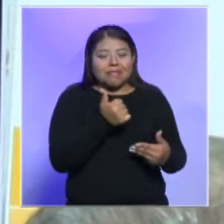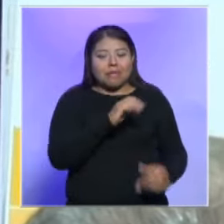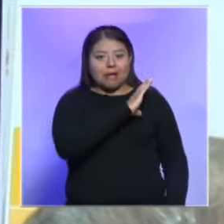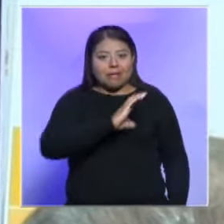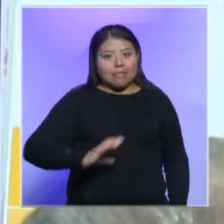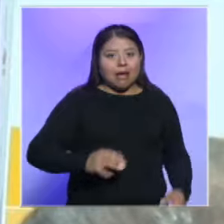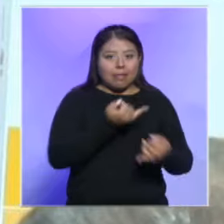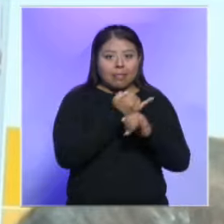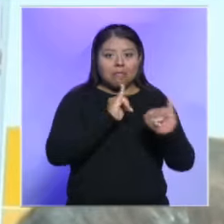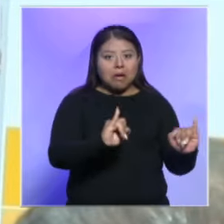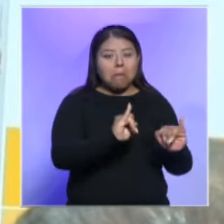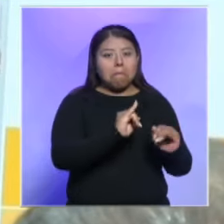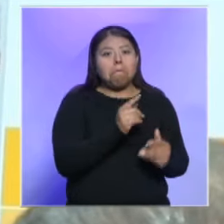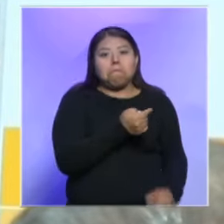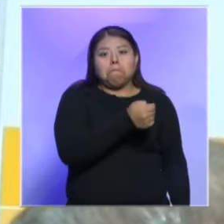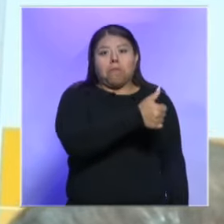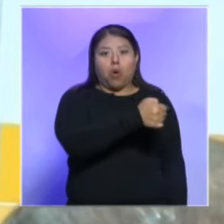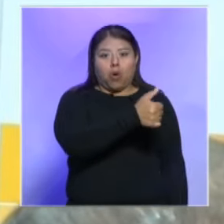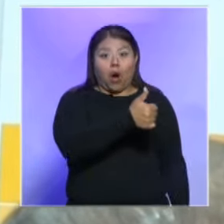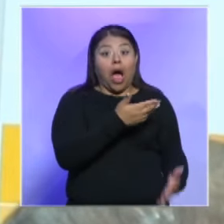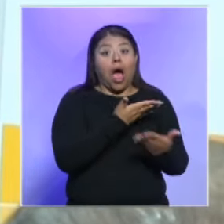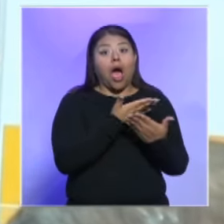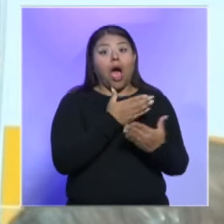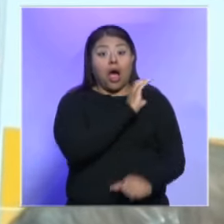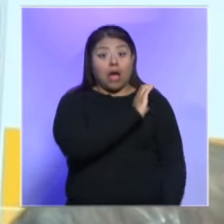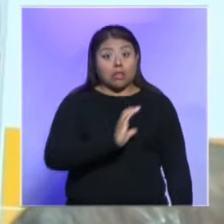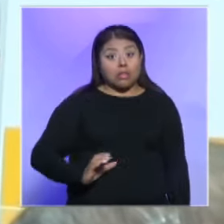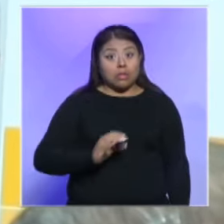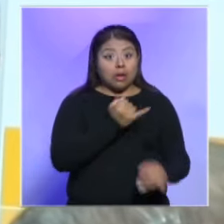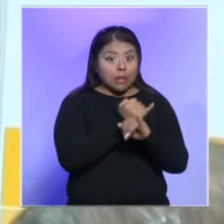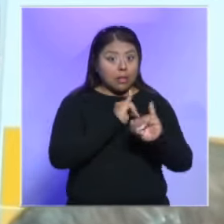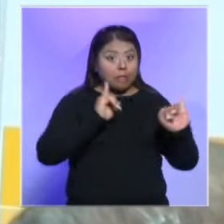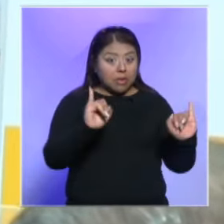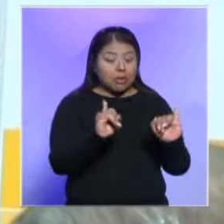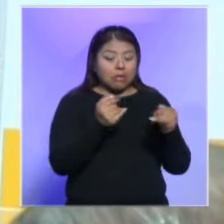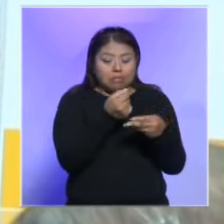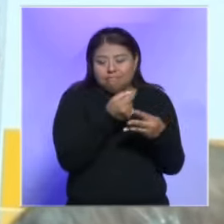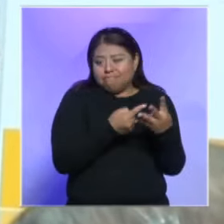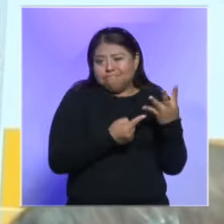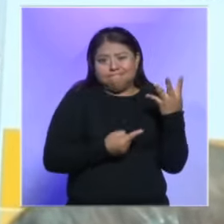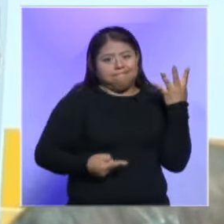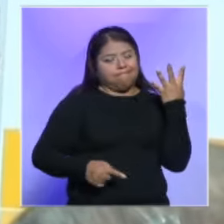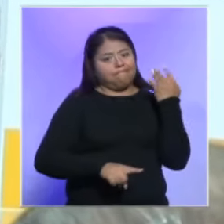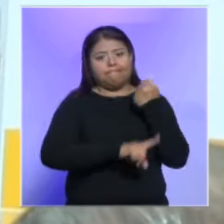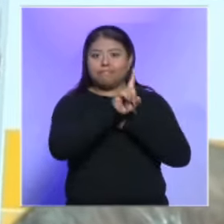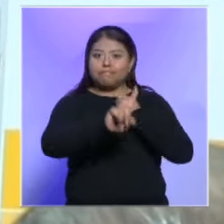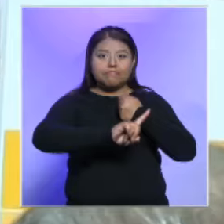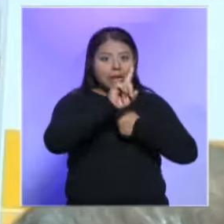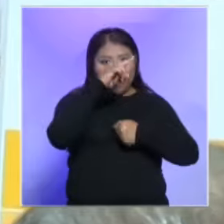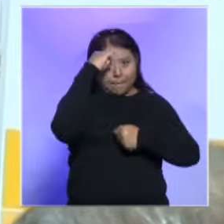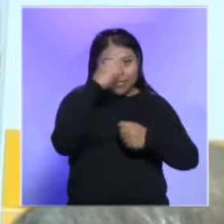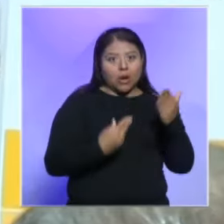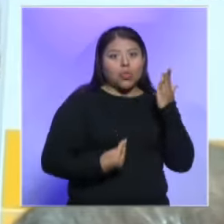pocas, las candidaturas independientes tienen cualquier cantidad de problemas para registrarse, para